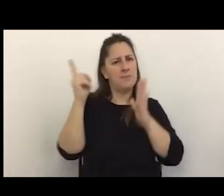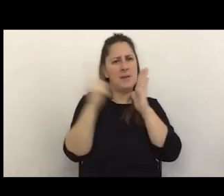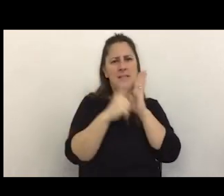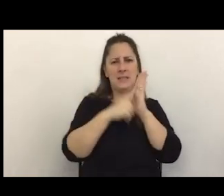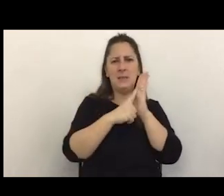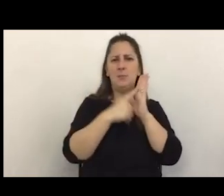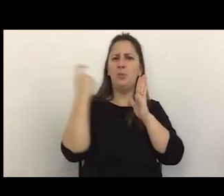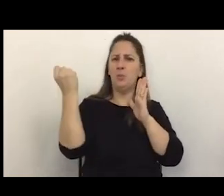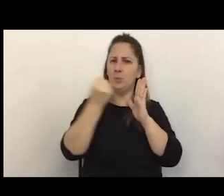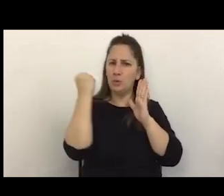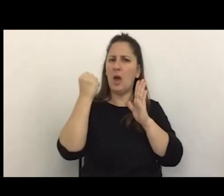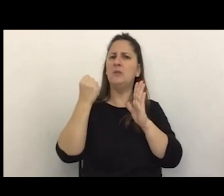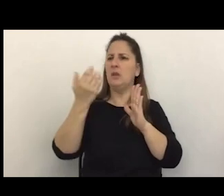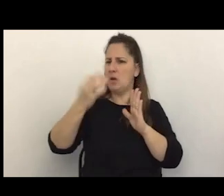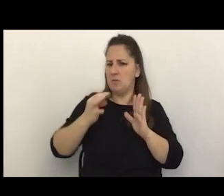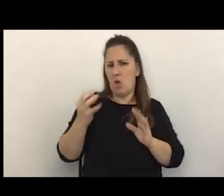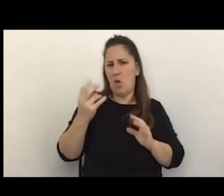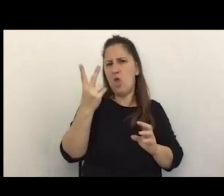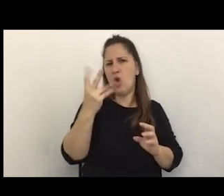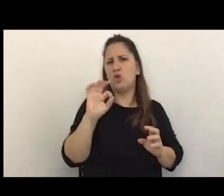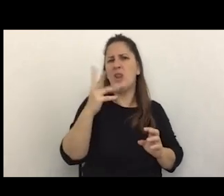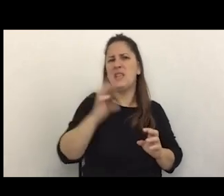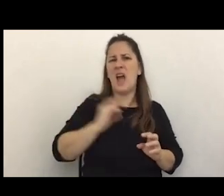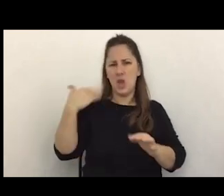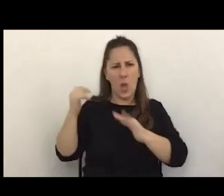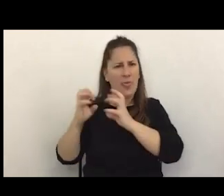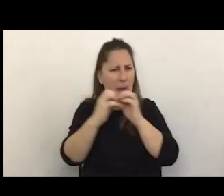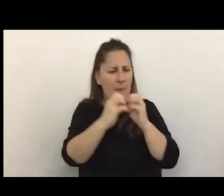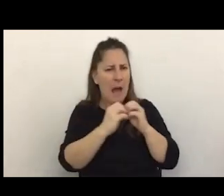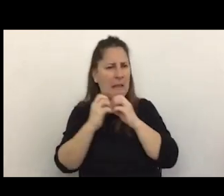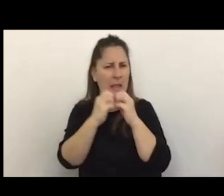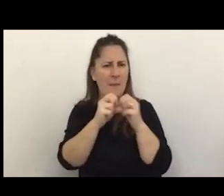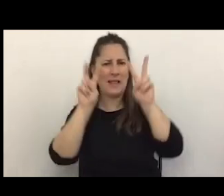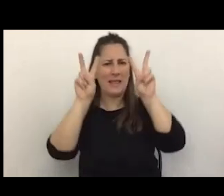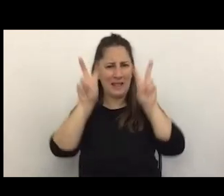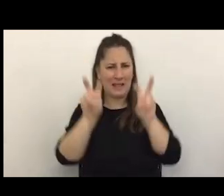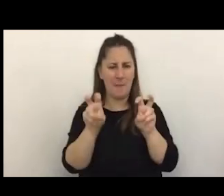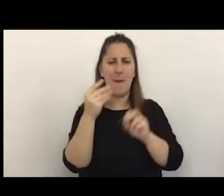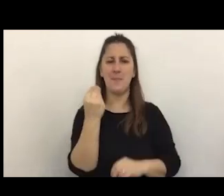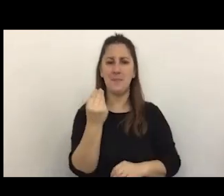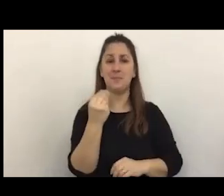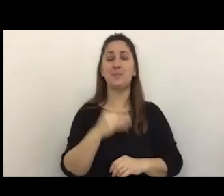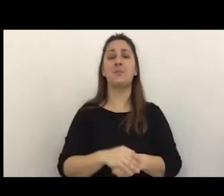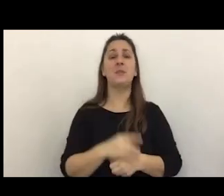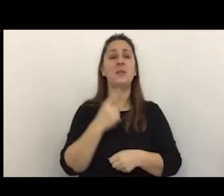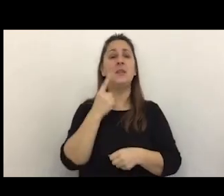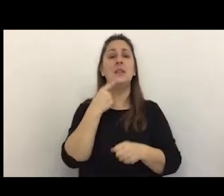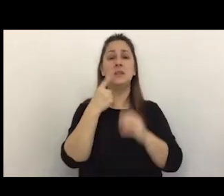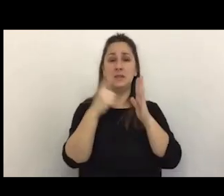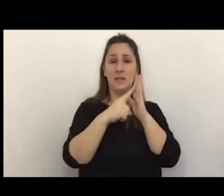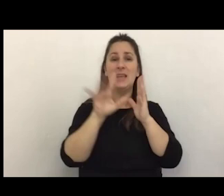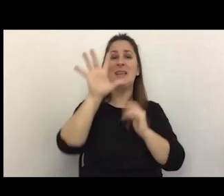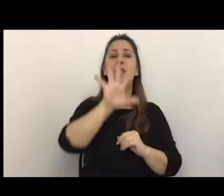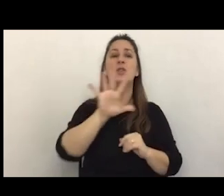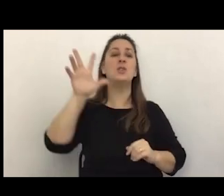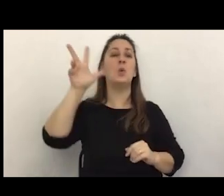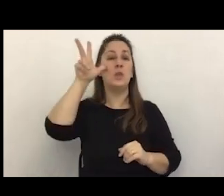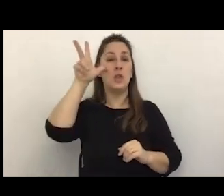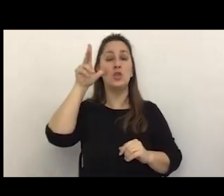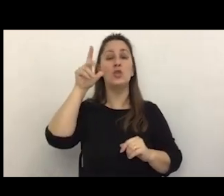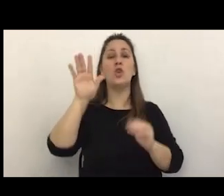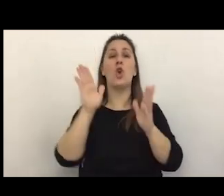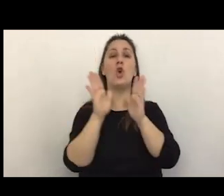en los últimos 2 o 3 años, que es un principio establecido en el 558 del Código Civil y